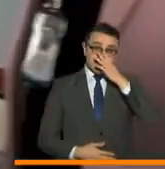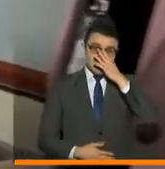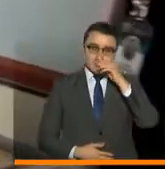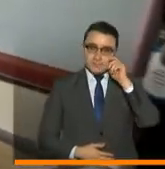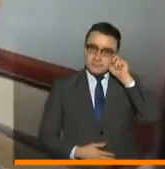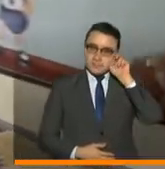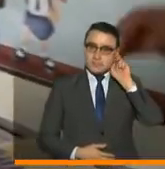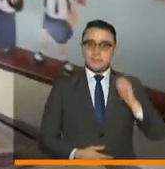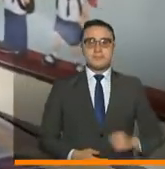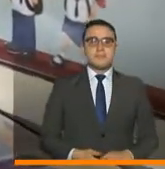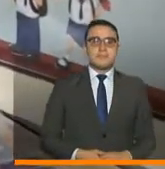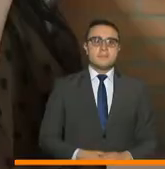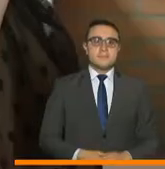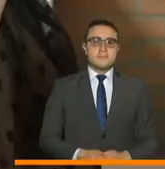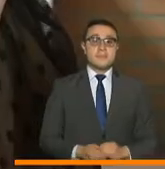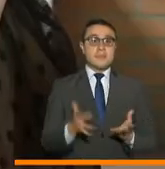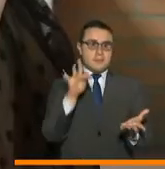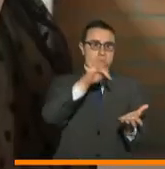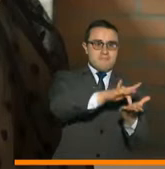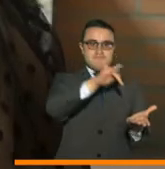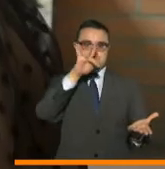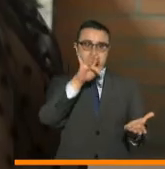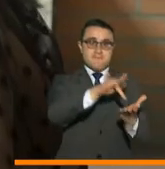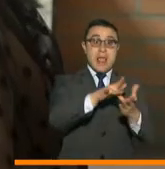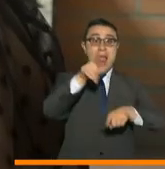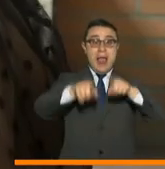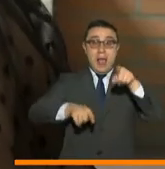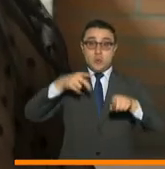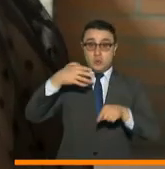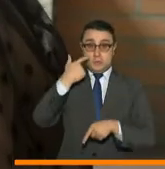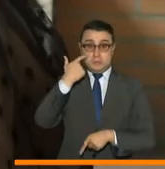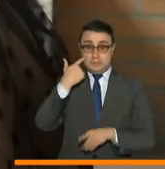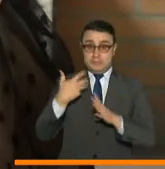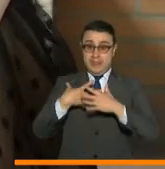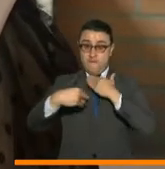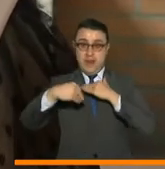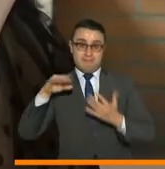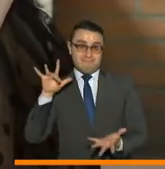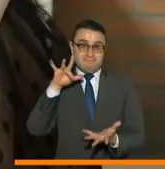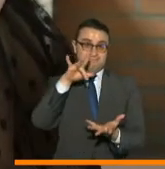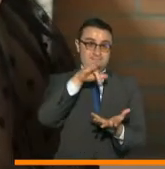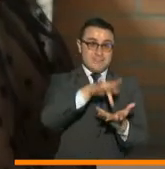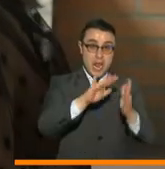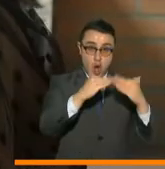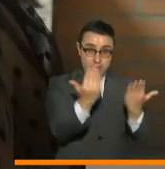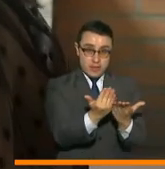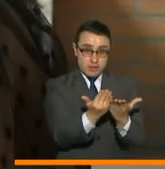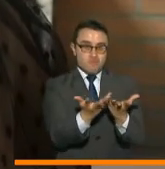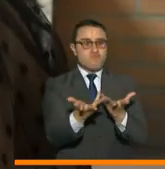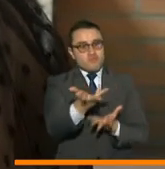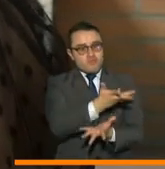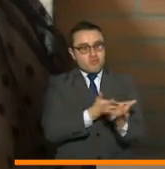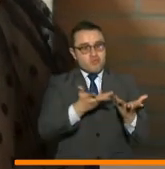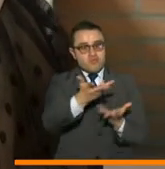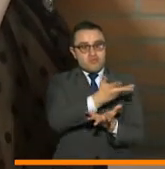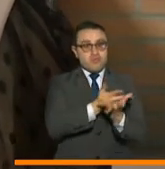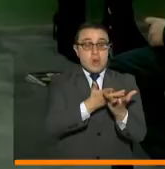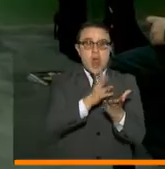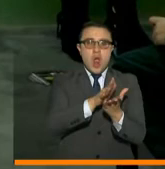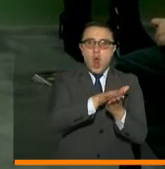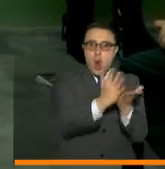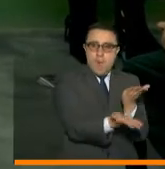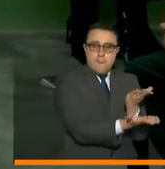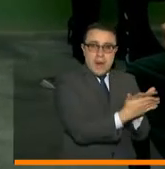Lo que pretendemos a través de la alternancia, que estén unos días en el colegio, pues compartiendo con sus compañeros, con todas las medidas de